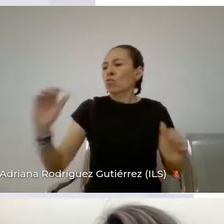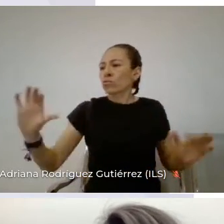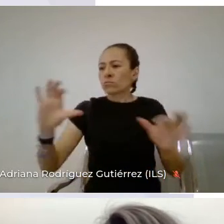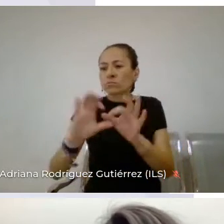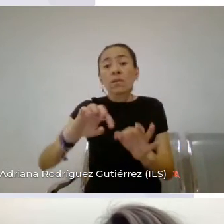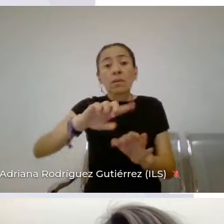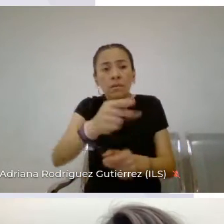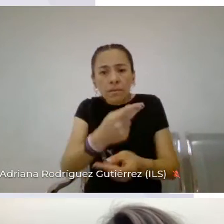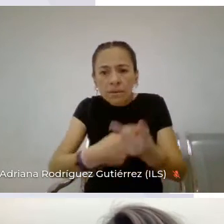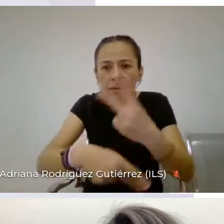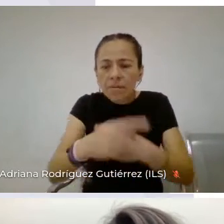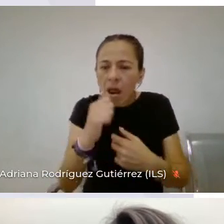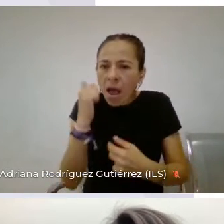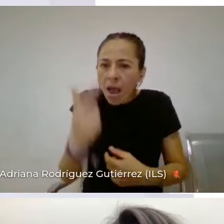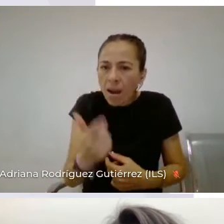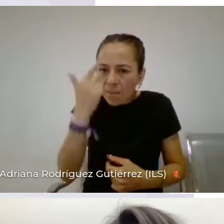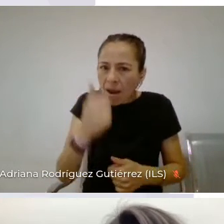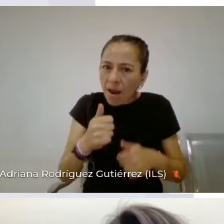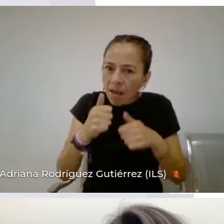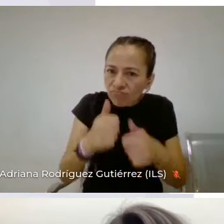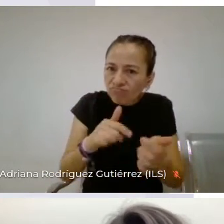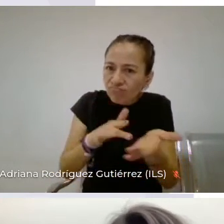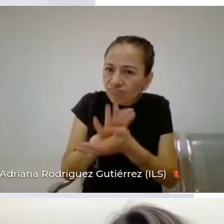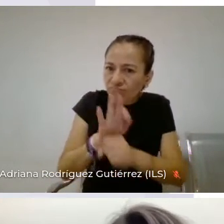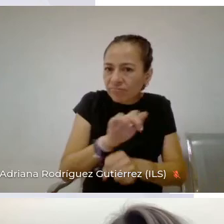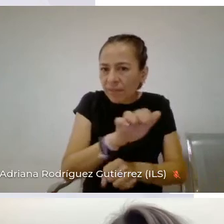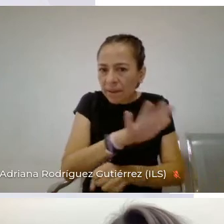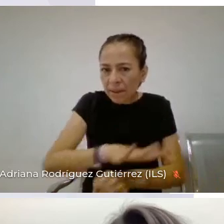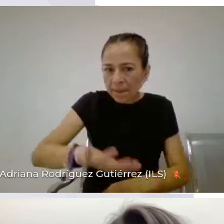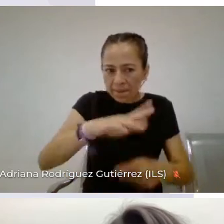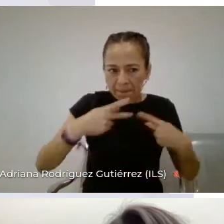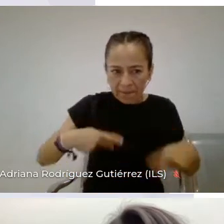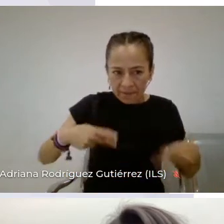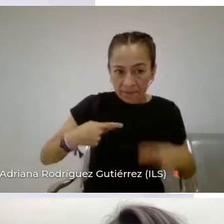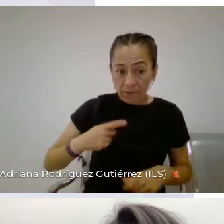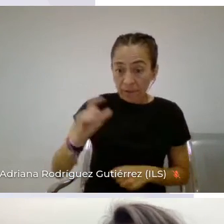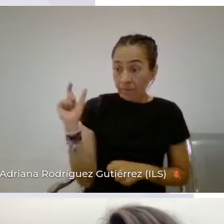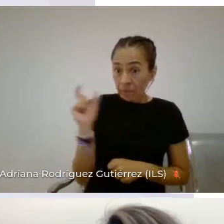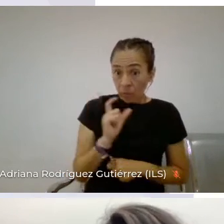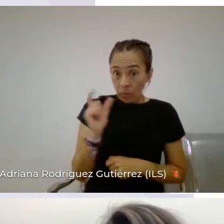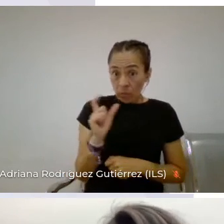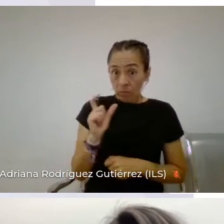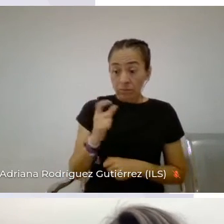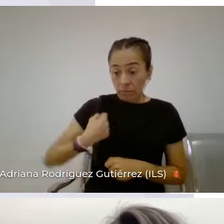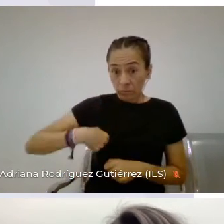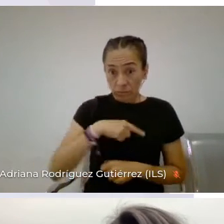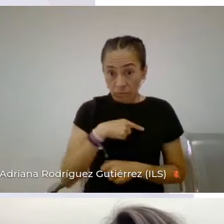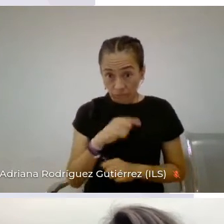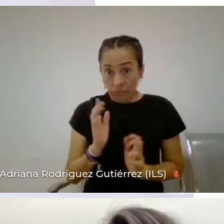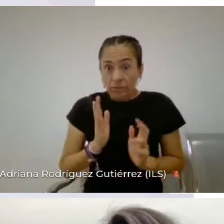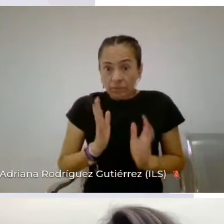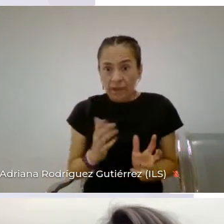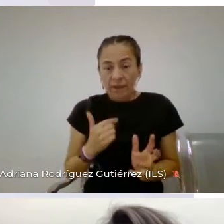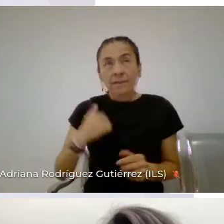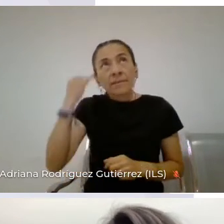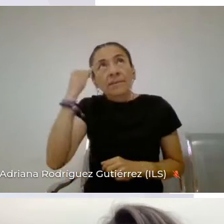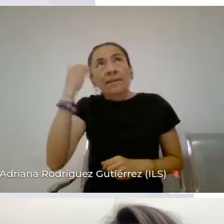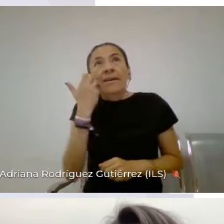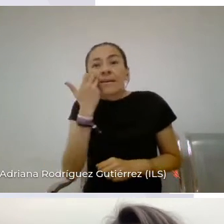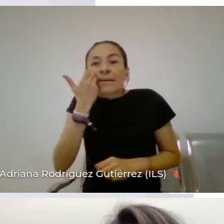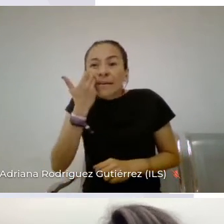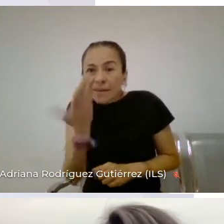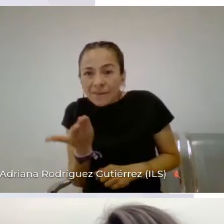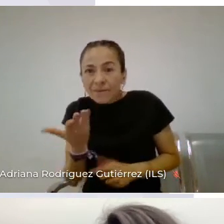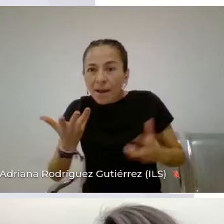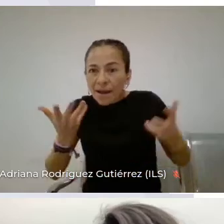La primera es que desde el momento en que declaramos como organización que queríamos trabajar para generar impacto